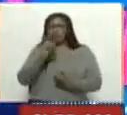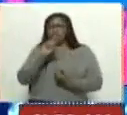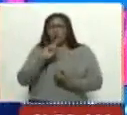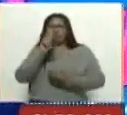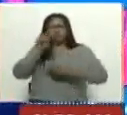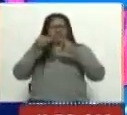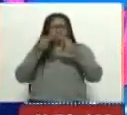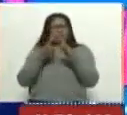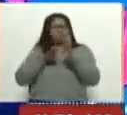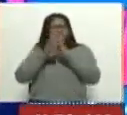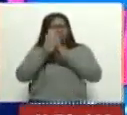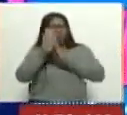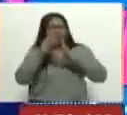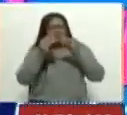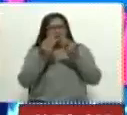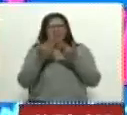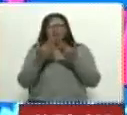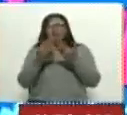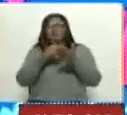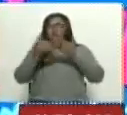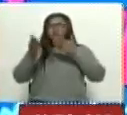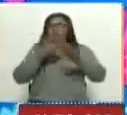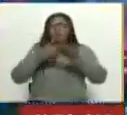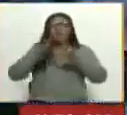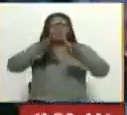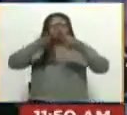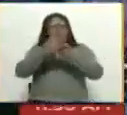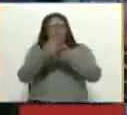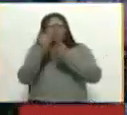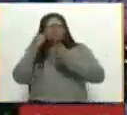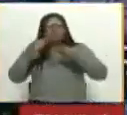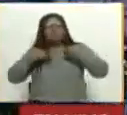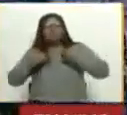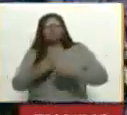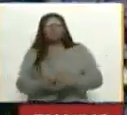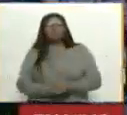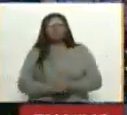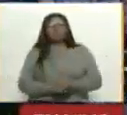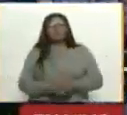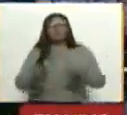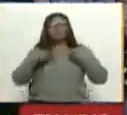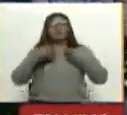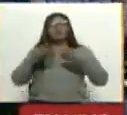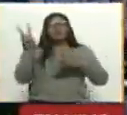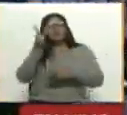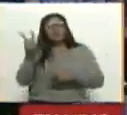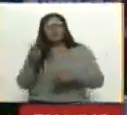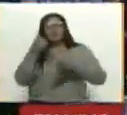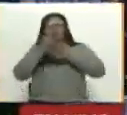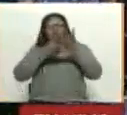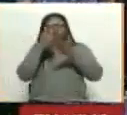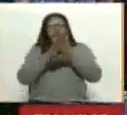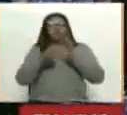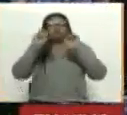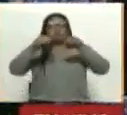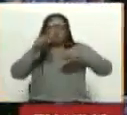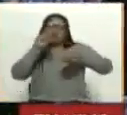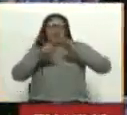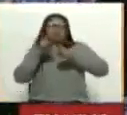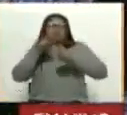rendirá jamás sean cuales sean las circunstancias vienen a una Venezuela que está luchando Sí con muchas